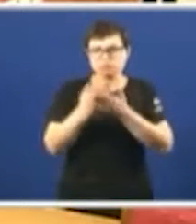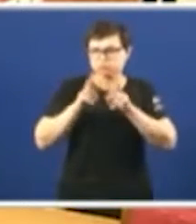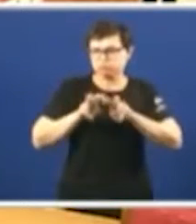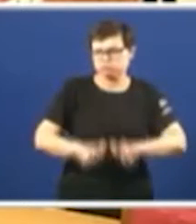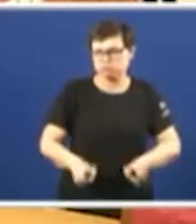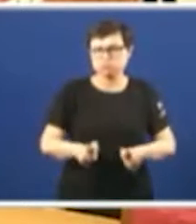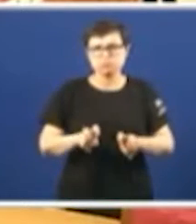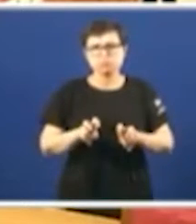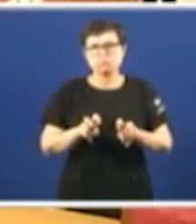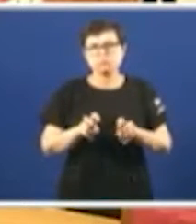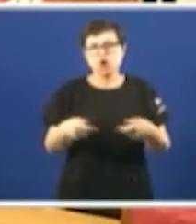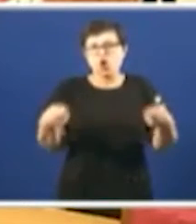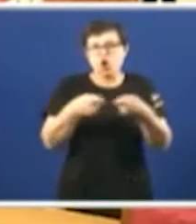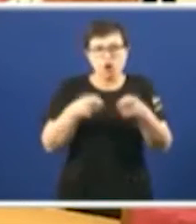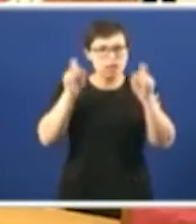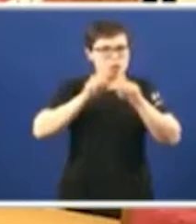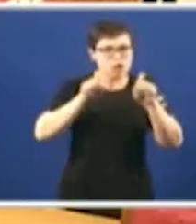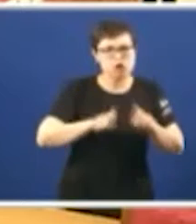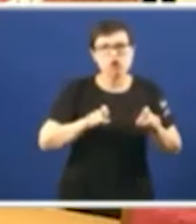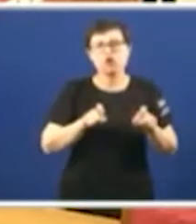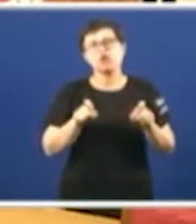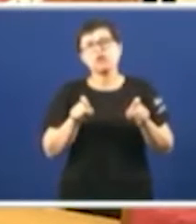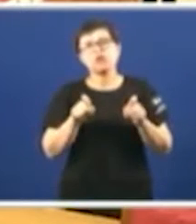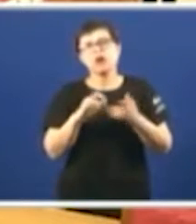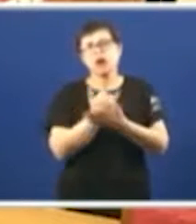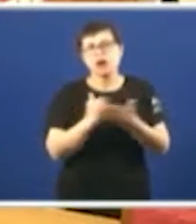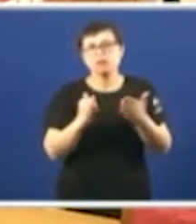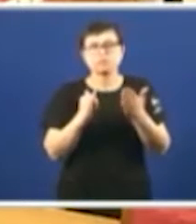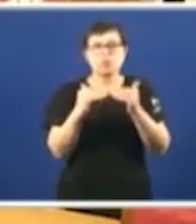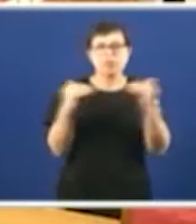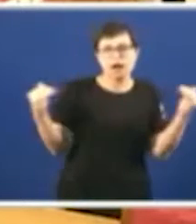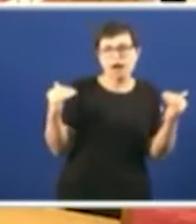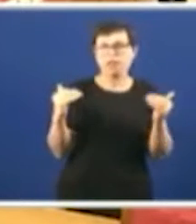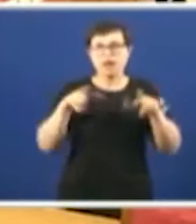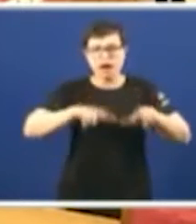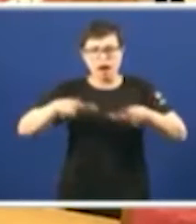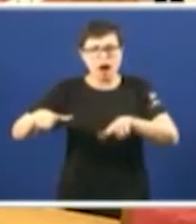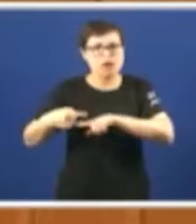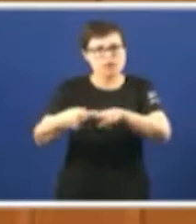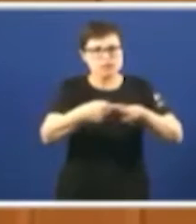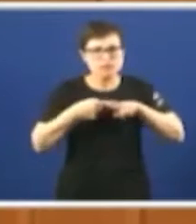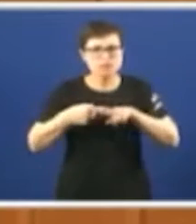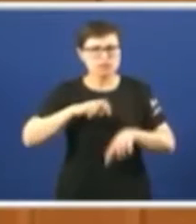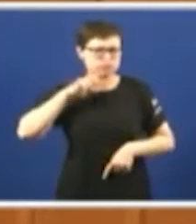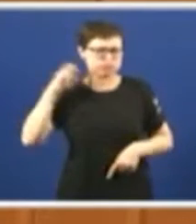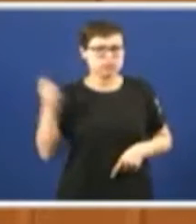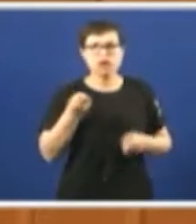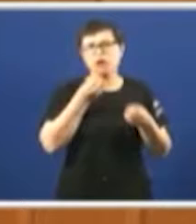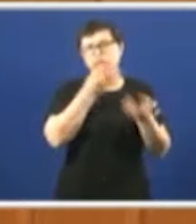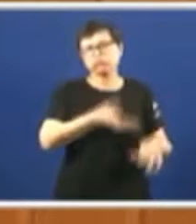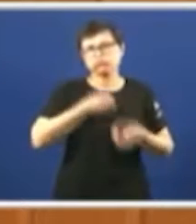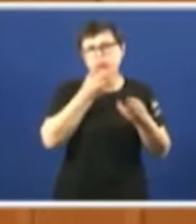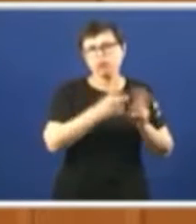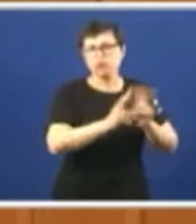coeducación, dos patios coeducativos, das materias de igualdade, de compartir aulas, e non importa. No mellor dos casos ignóranos, e no peor, o